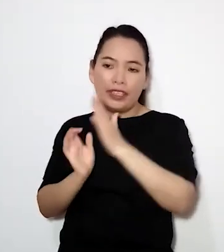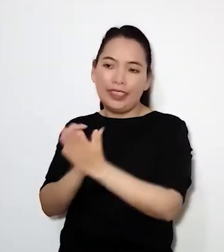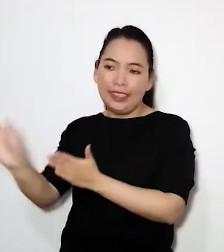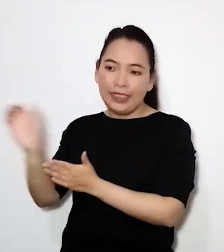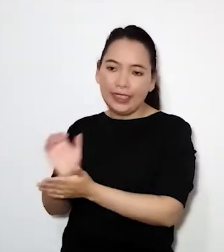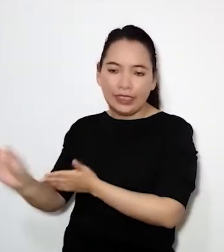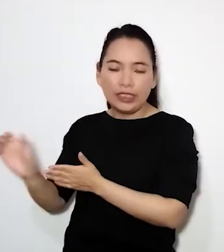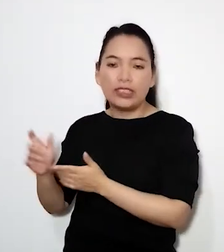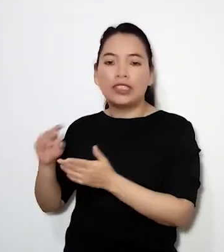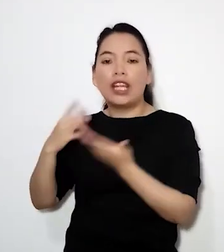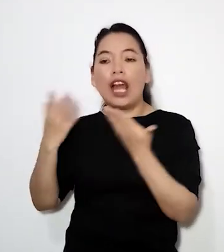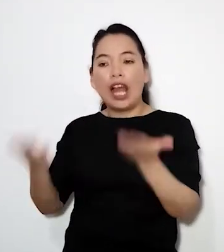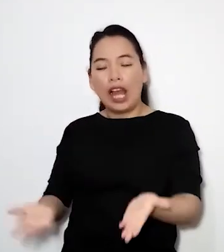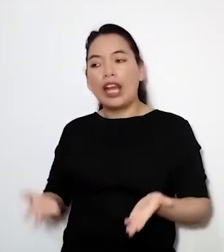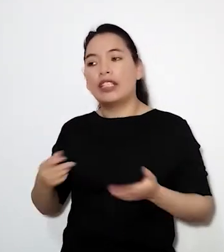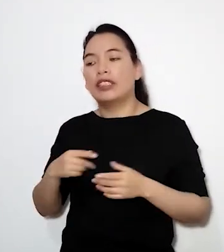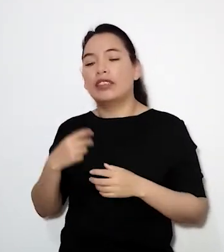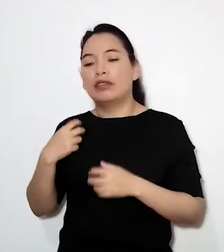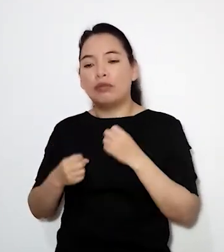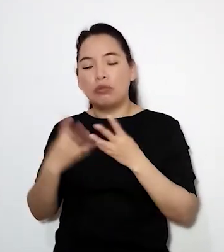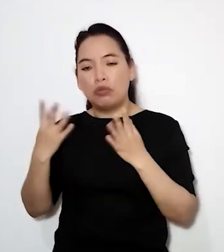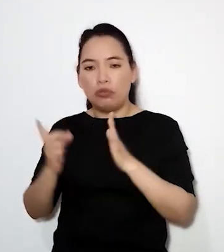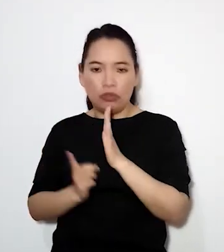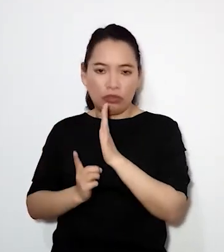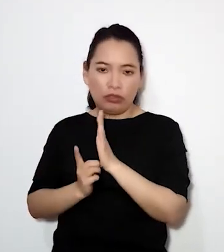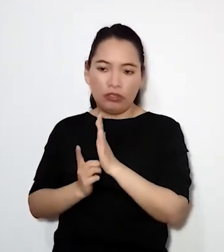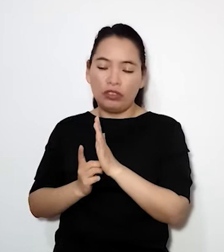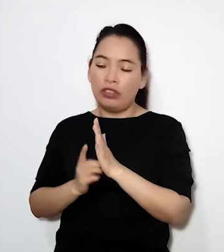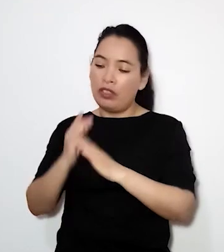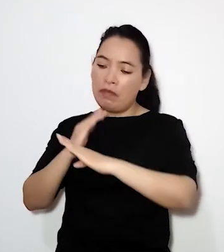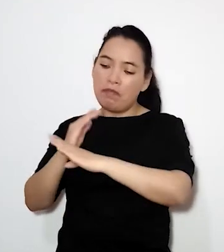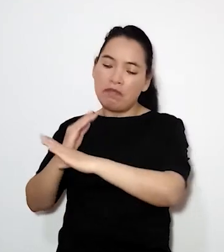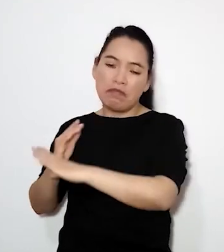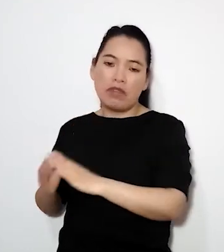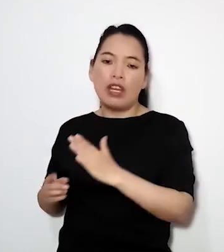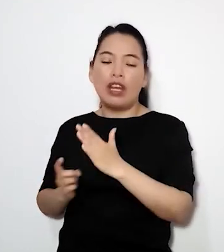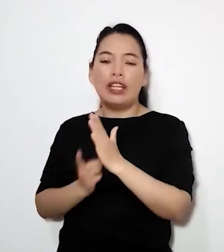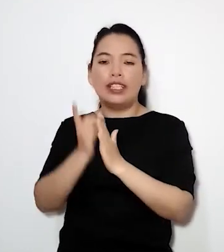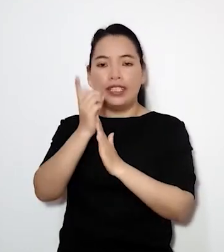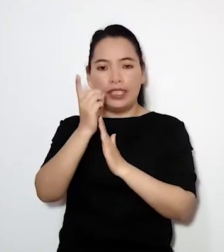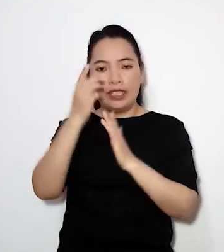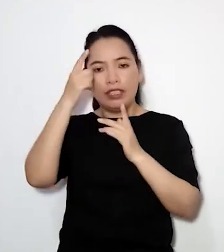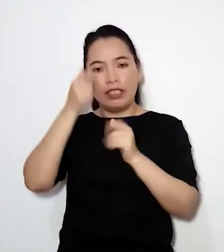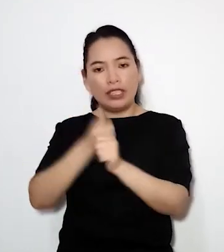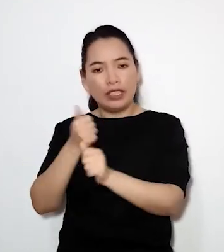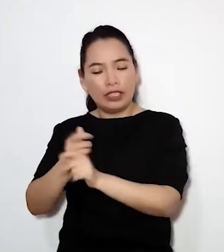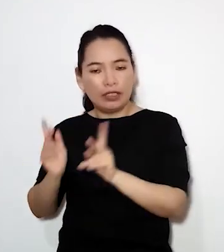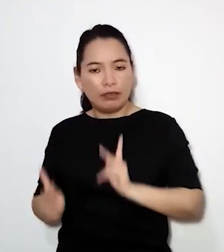posibilidades de desarrollo de las personas con discapacidad. Entonces, en este sentido, es